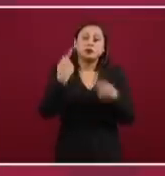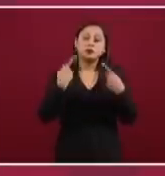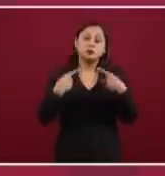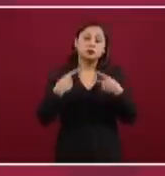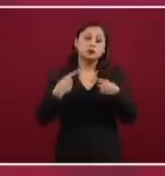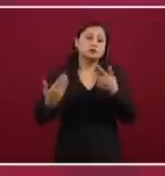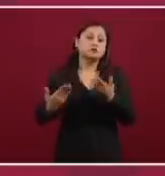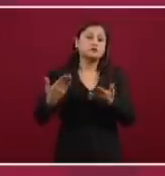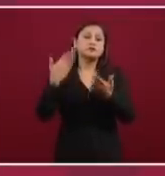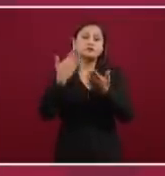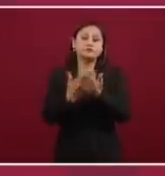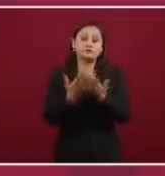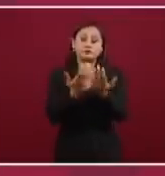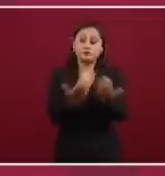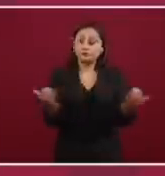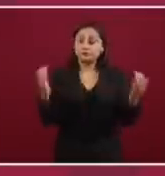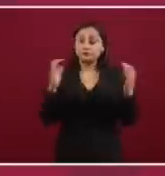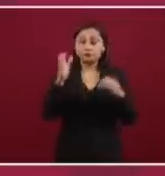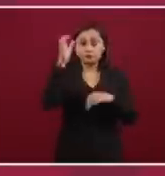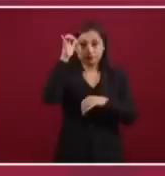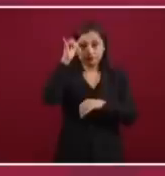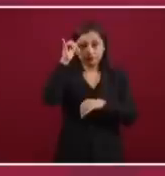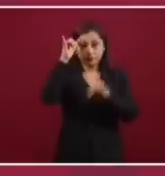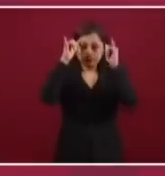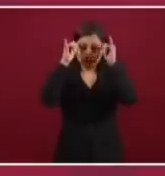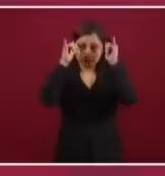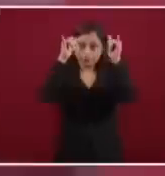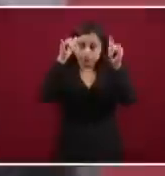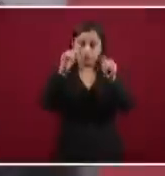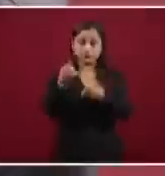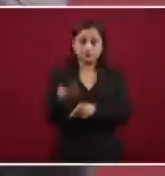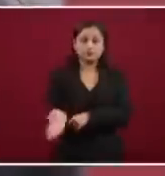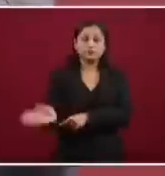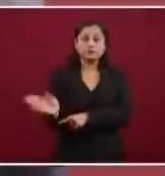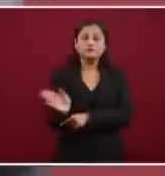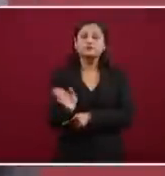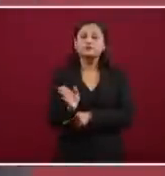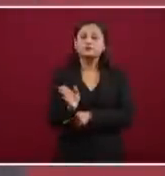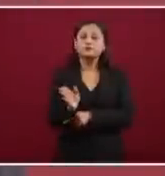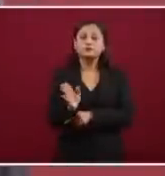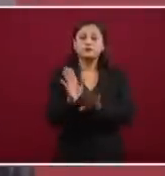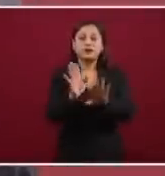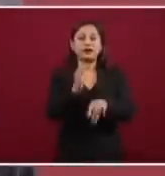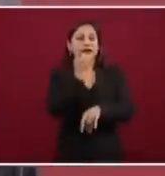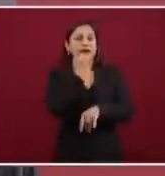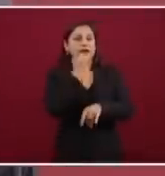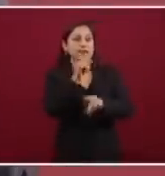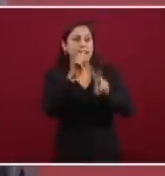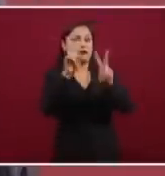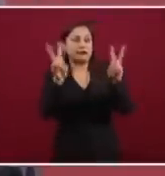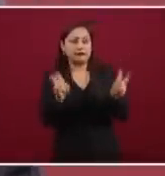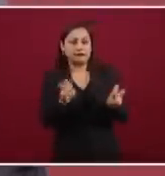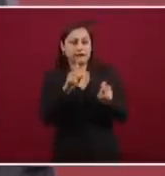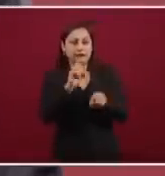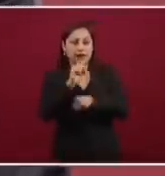y esto no tiene nada que ver con las posturas, ¿no?, acerca de los animales.